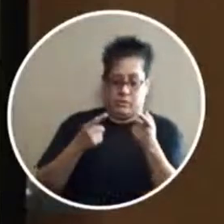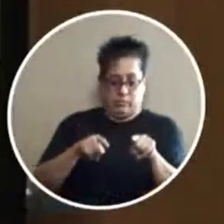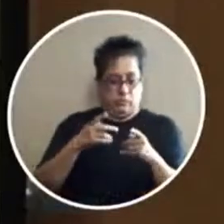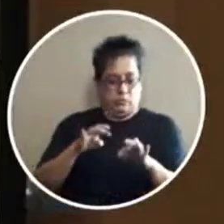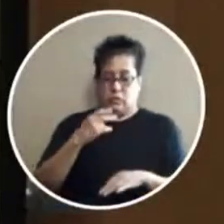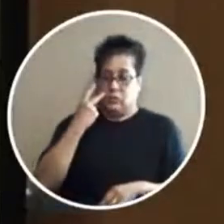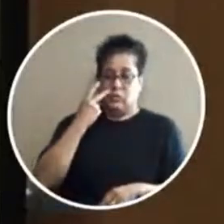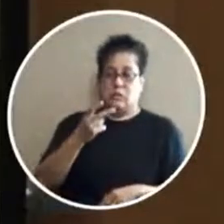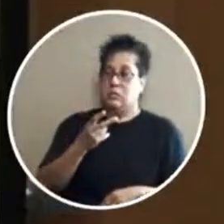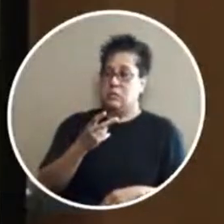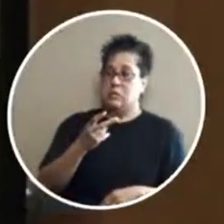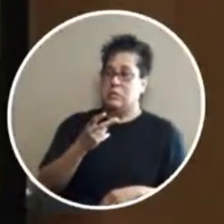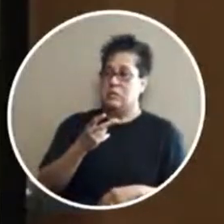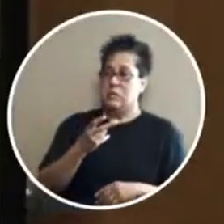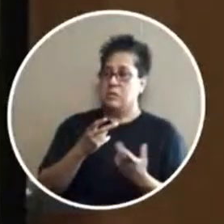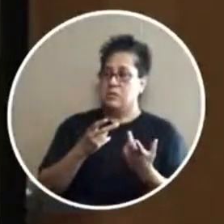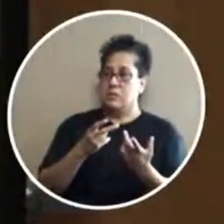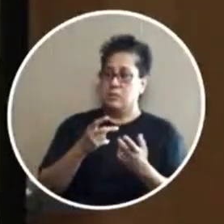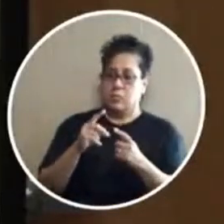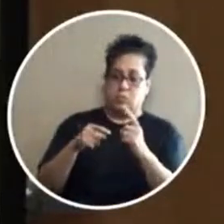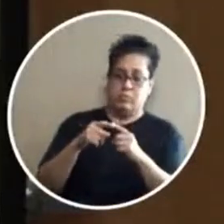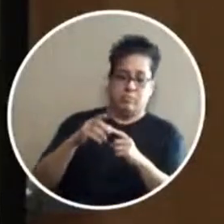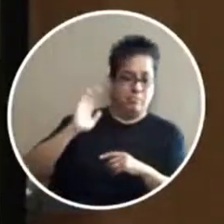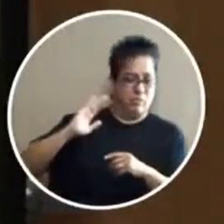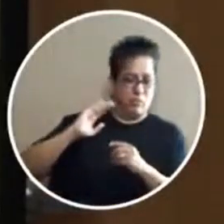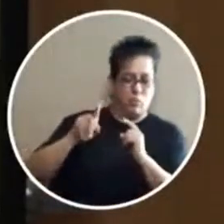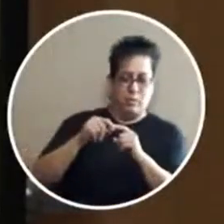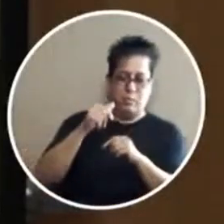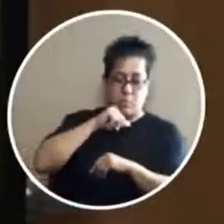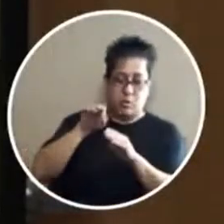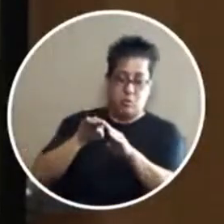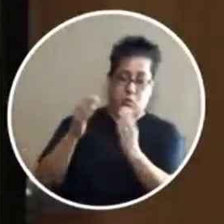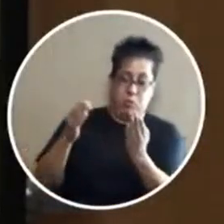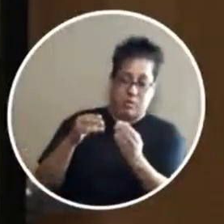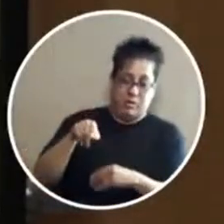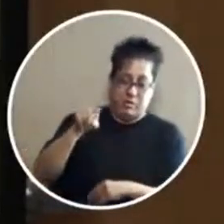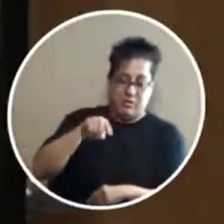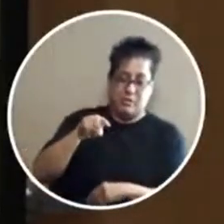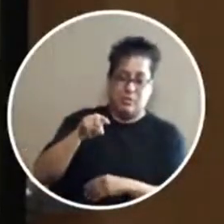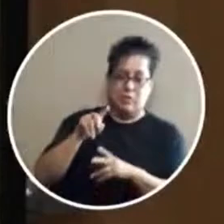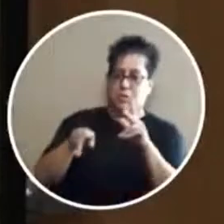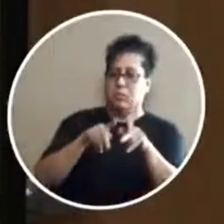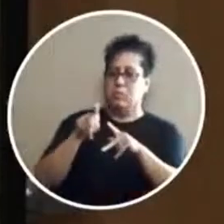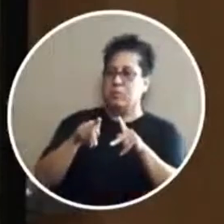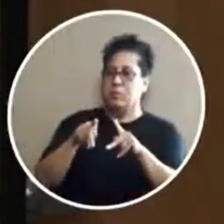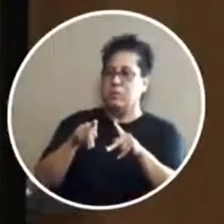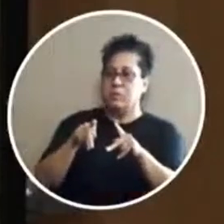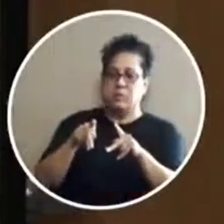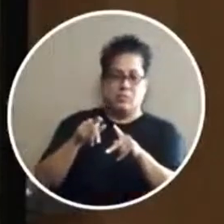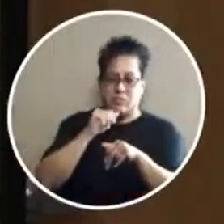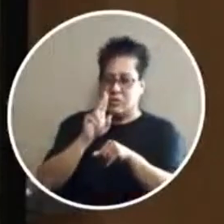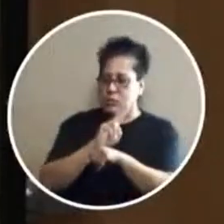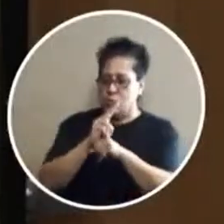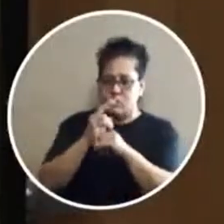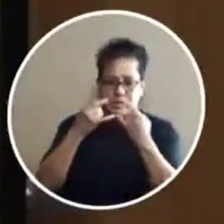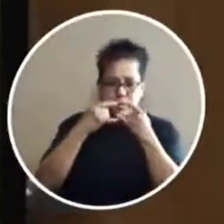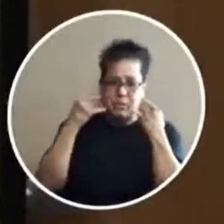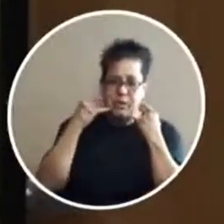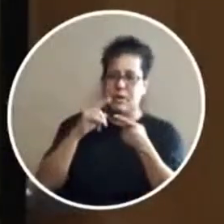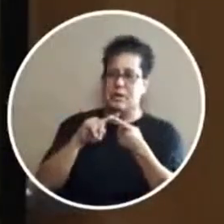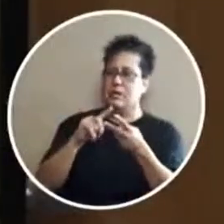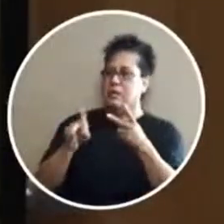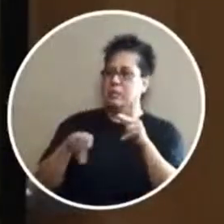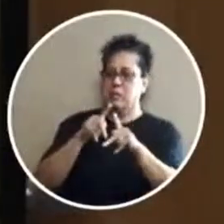con anterioridad cuando se abrieron inicialmente los bares, es de que en los bares la gente no usa su cubrebocas,